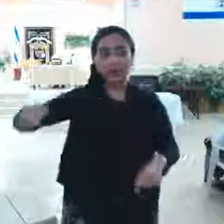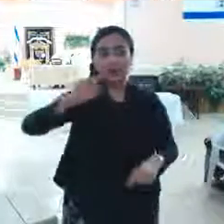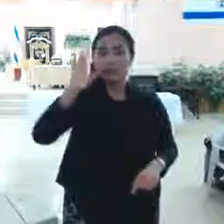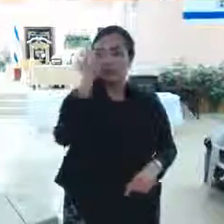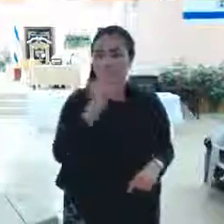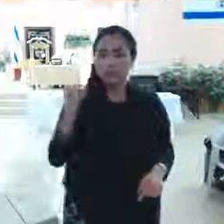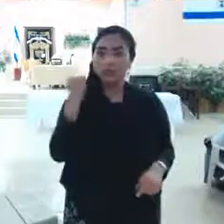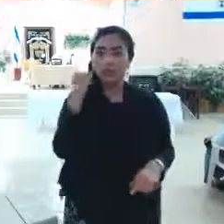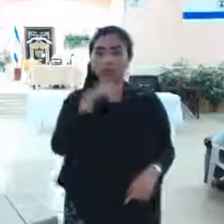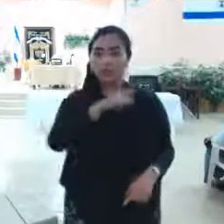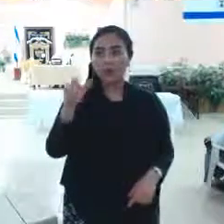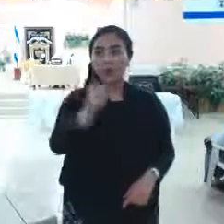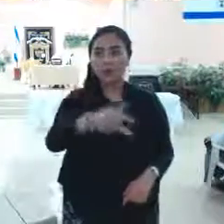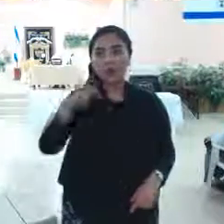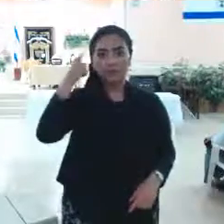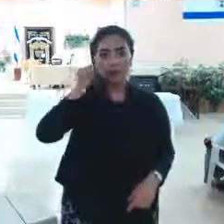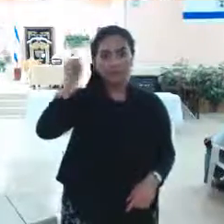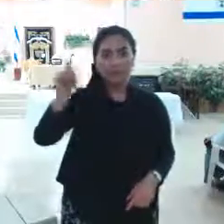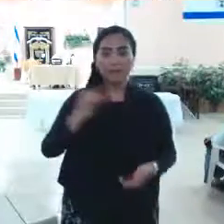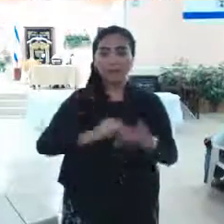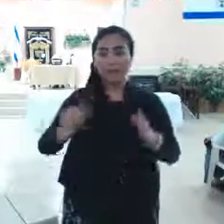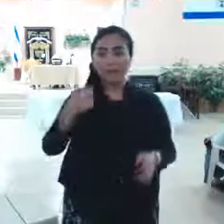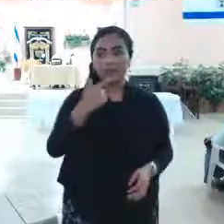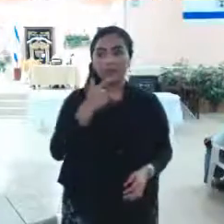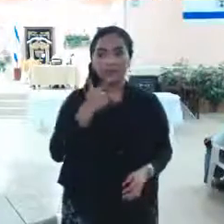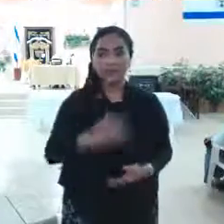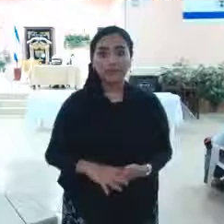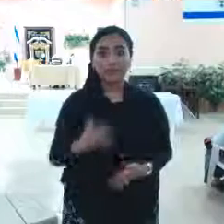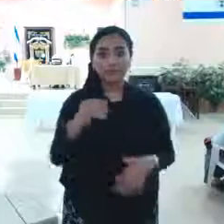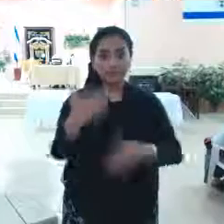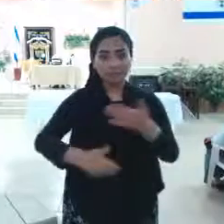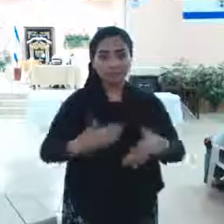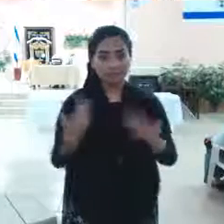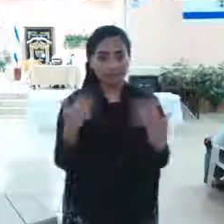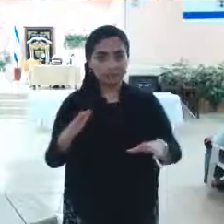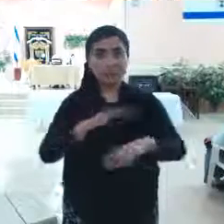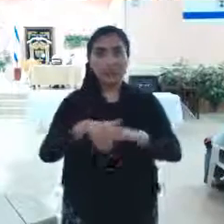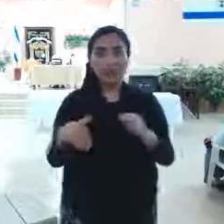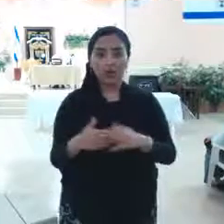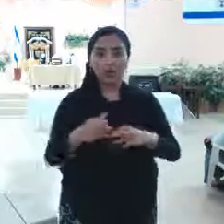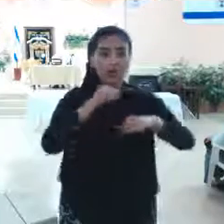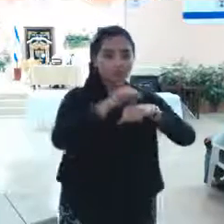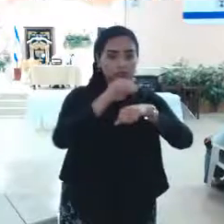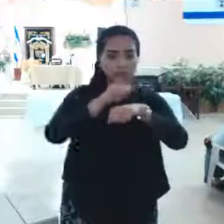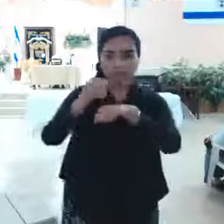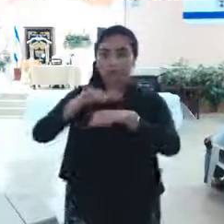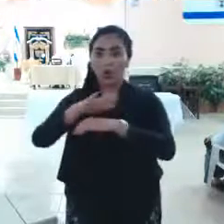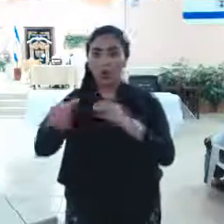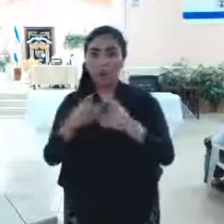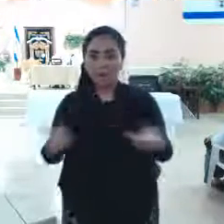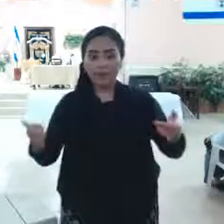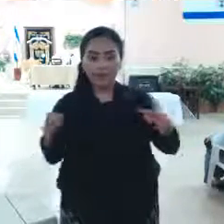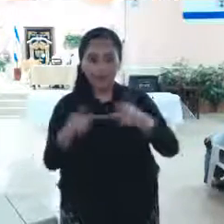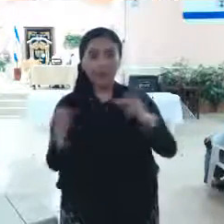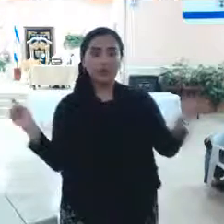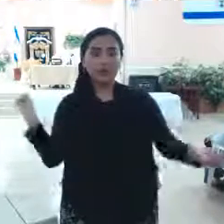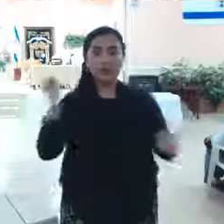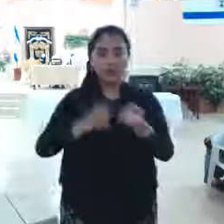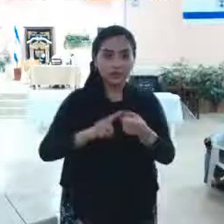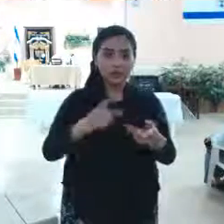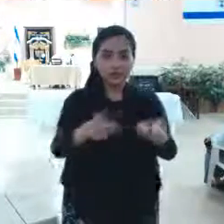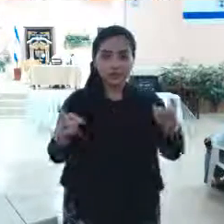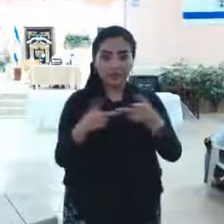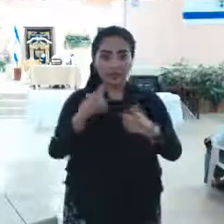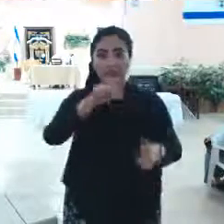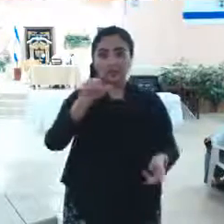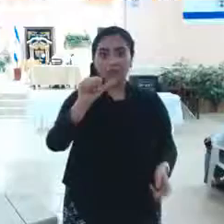rostro, si vosotros os volvéis a él. Verso 10. Verse 10. Pasaron pues los correos de ciudad en ciudad por la tierra de Efraín y Manashe hasta Zabulón,